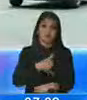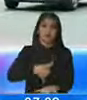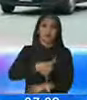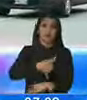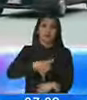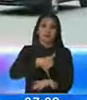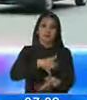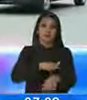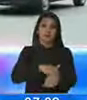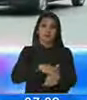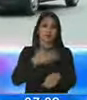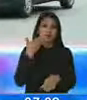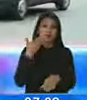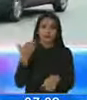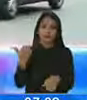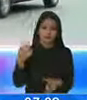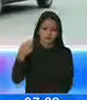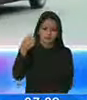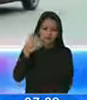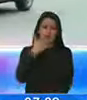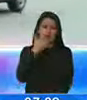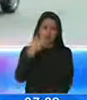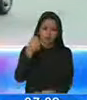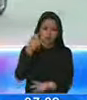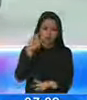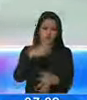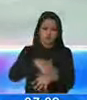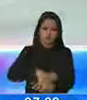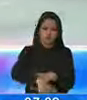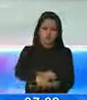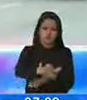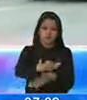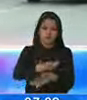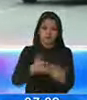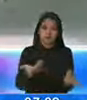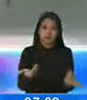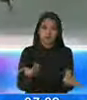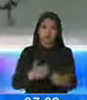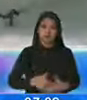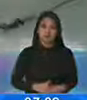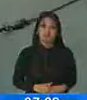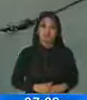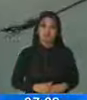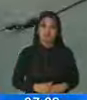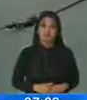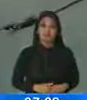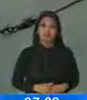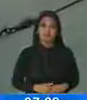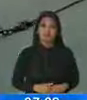a una funda que se encuentra en el parte del parter.